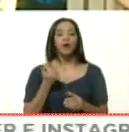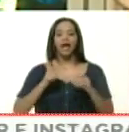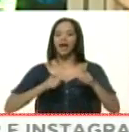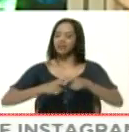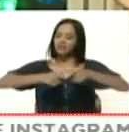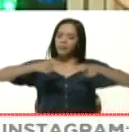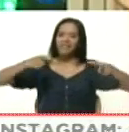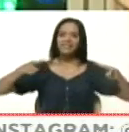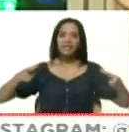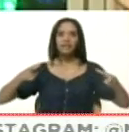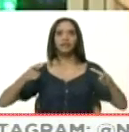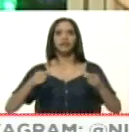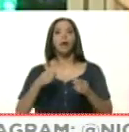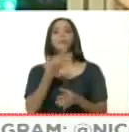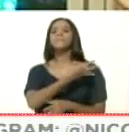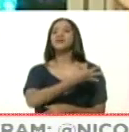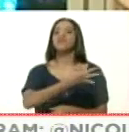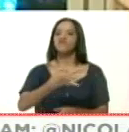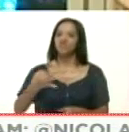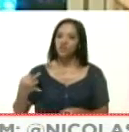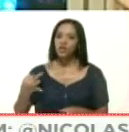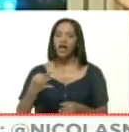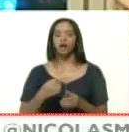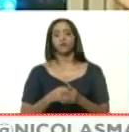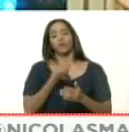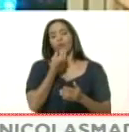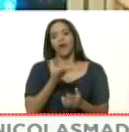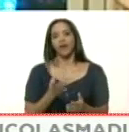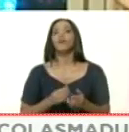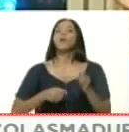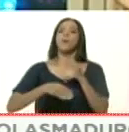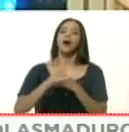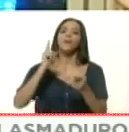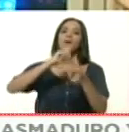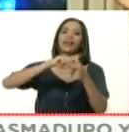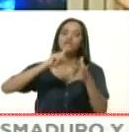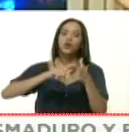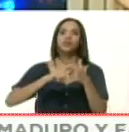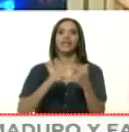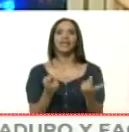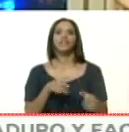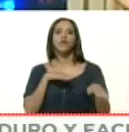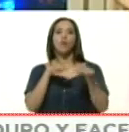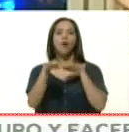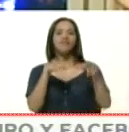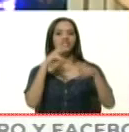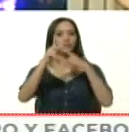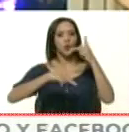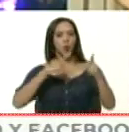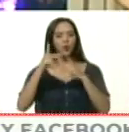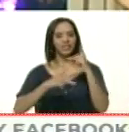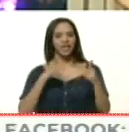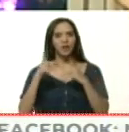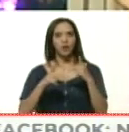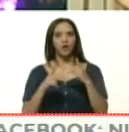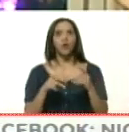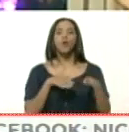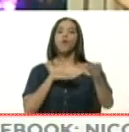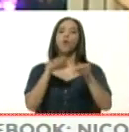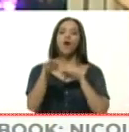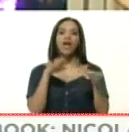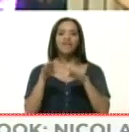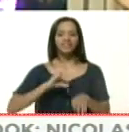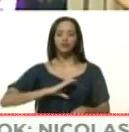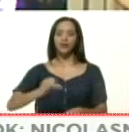expandirla, perfeccionarla. Bueno, vamos entonces, en este jueves productivo, jueves de